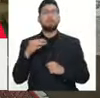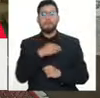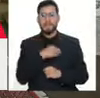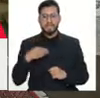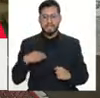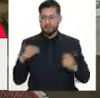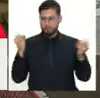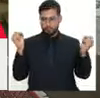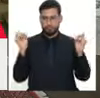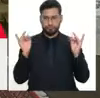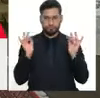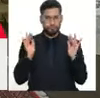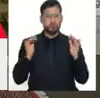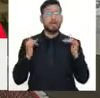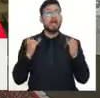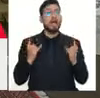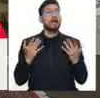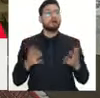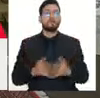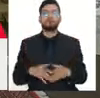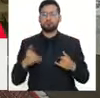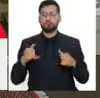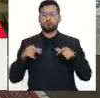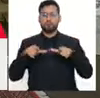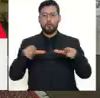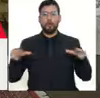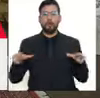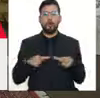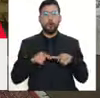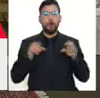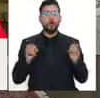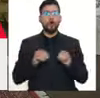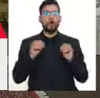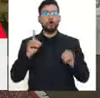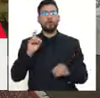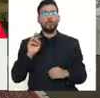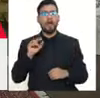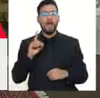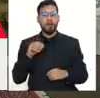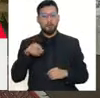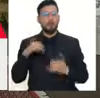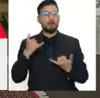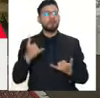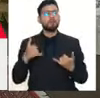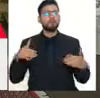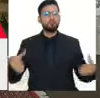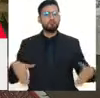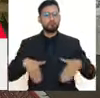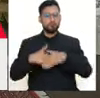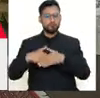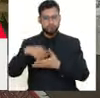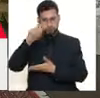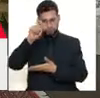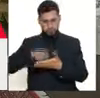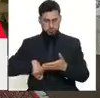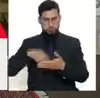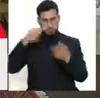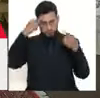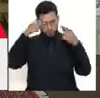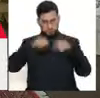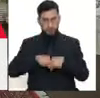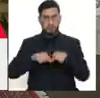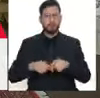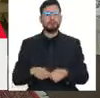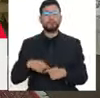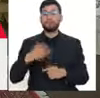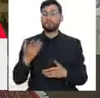Se procede ya en el Salón Dorado a lo que es la suscripción de convenios